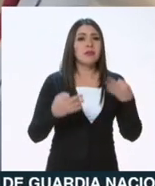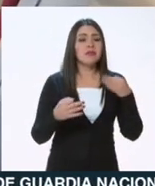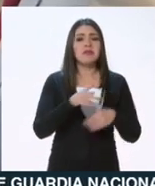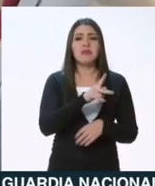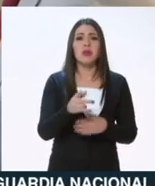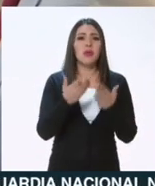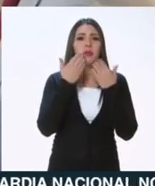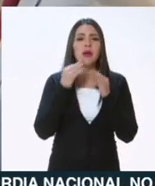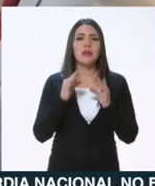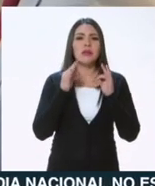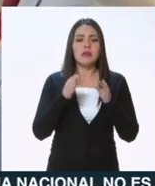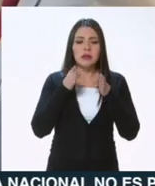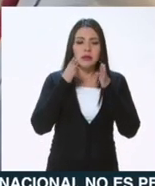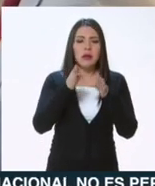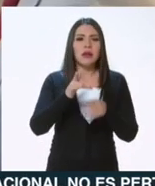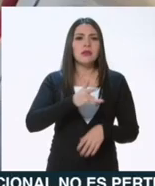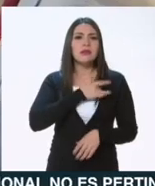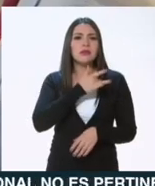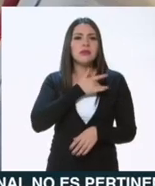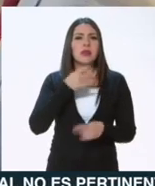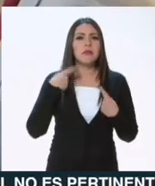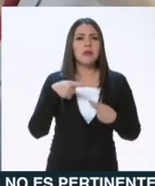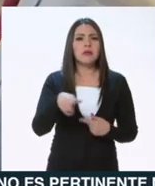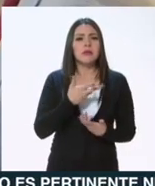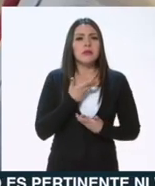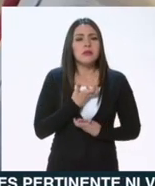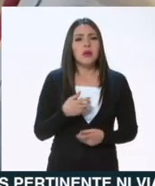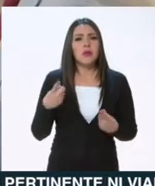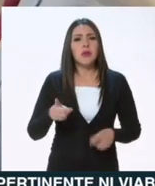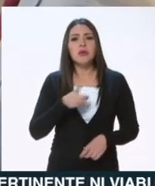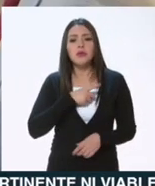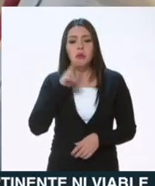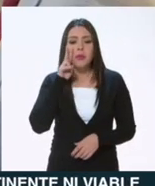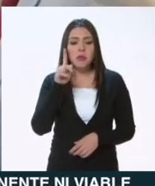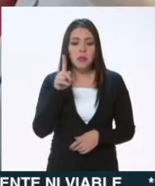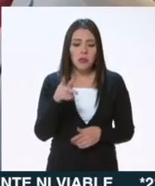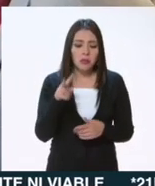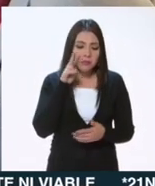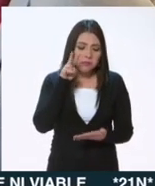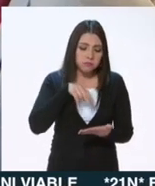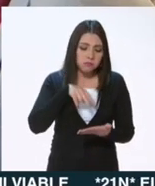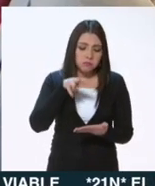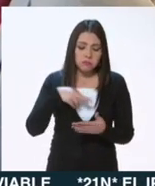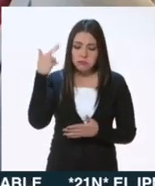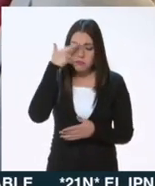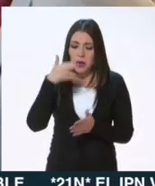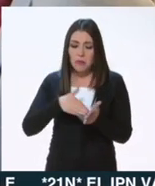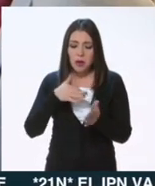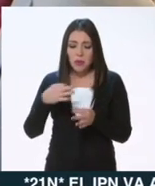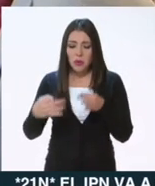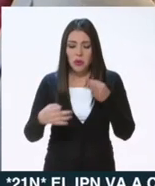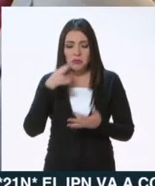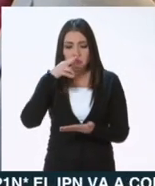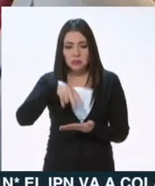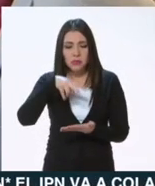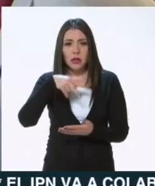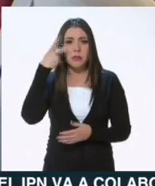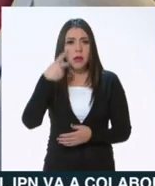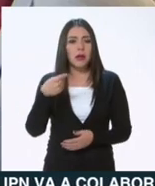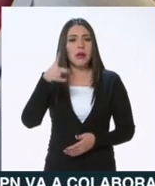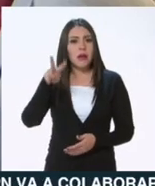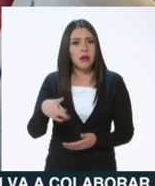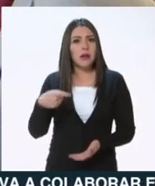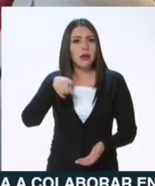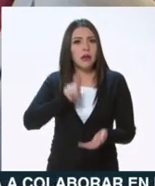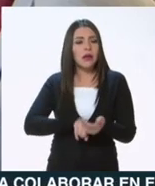insensible hacia el dolor de las personas. Solamente se dedican a ver papeles, pero se les olvida que detrás de un expediente hay una víctima. Y